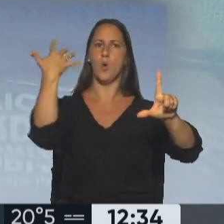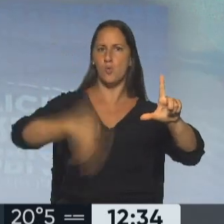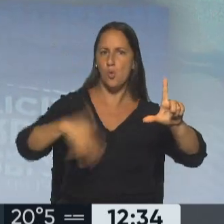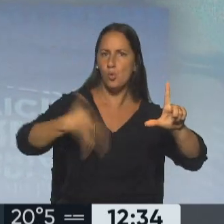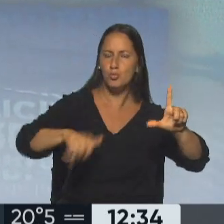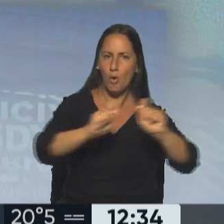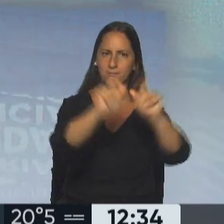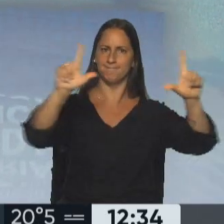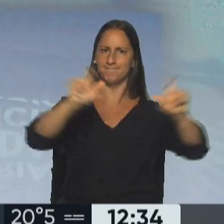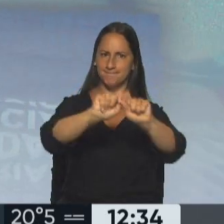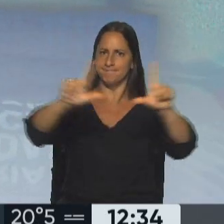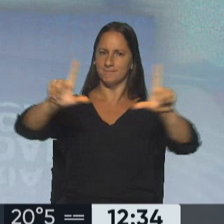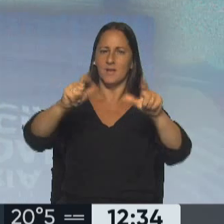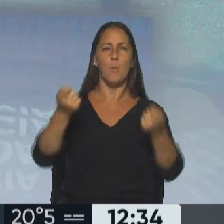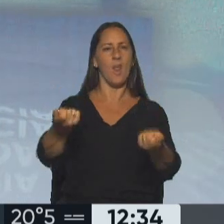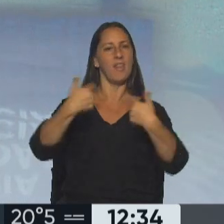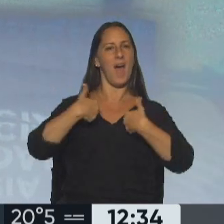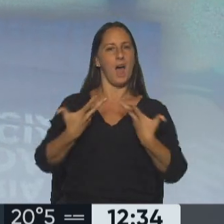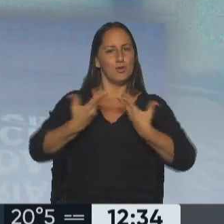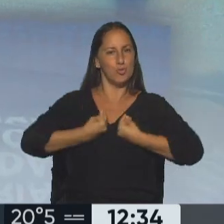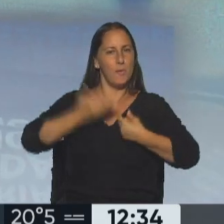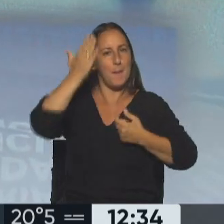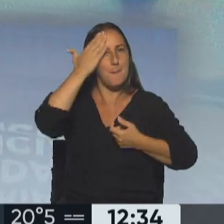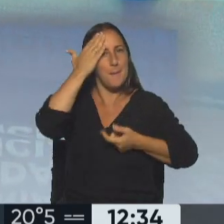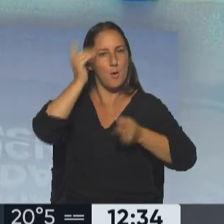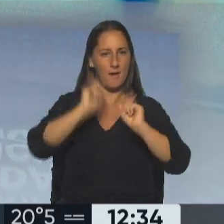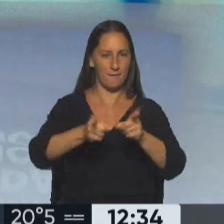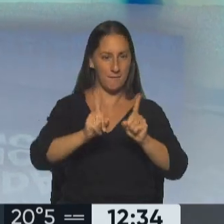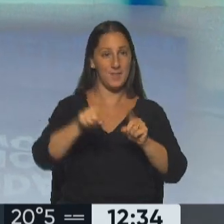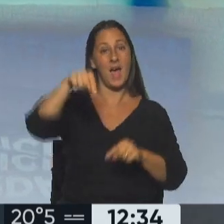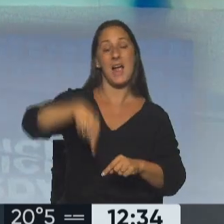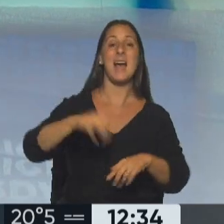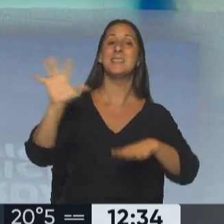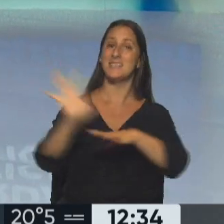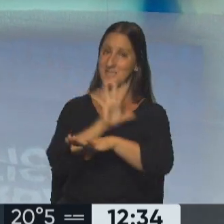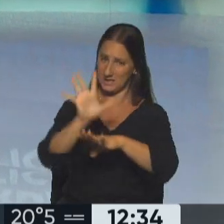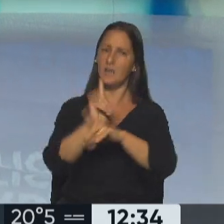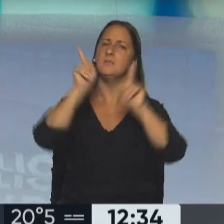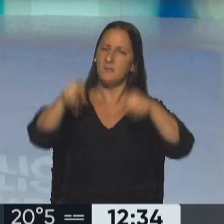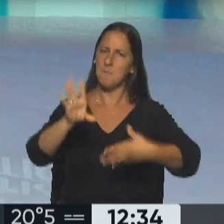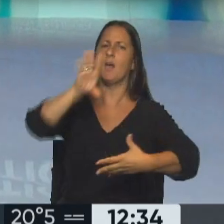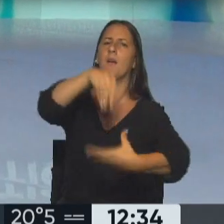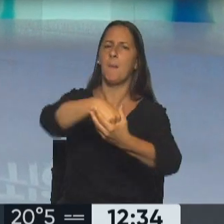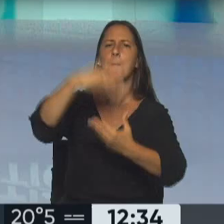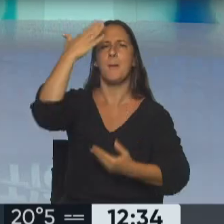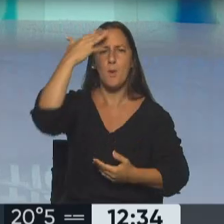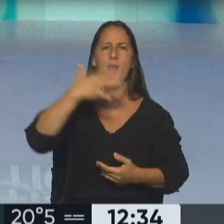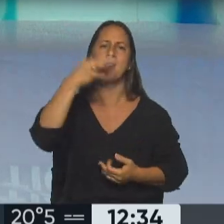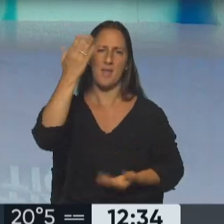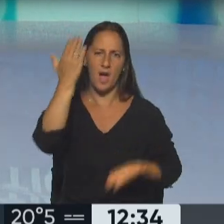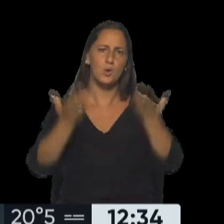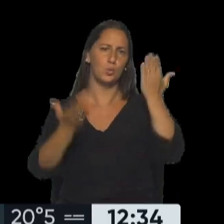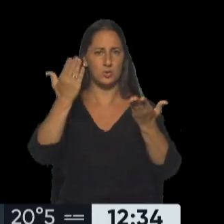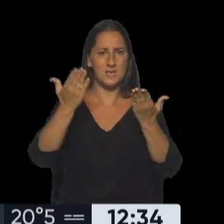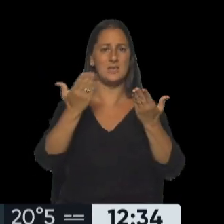imágenes para construir memoria? Y acá tenemos algunas propuestas en las cuales el cine hace su trabajo allí, hace su trabajo de eslabón entre